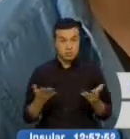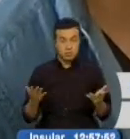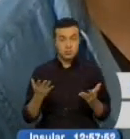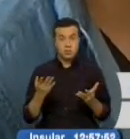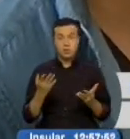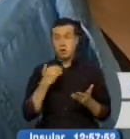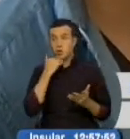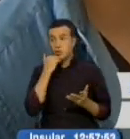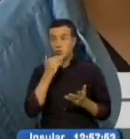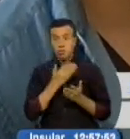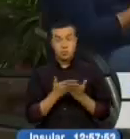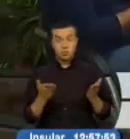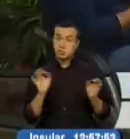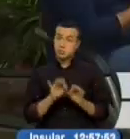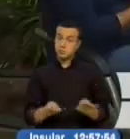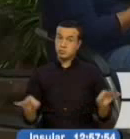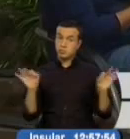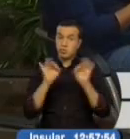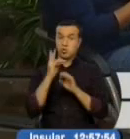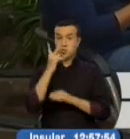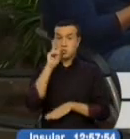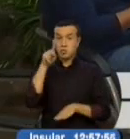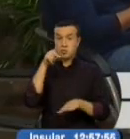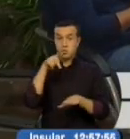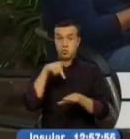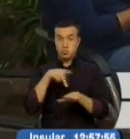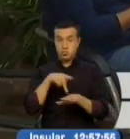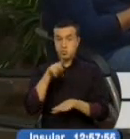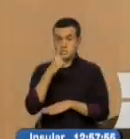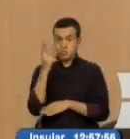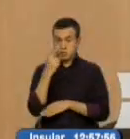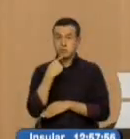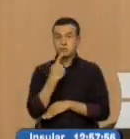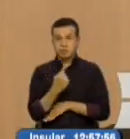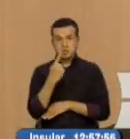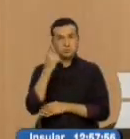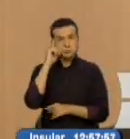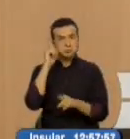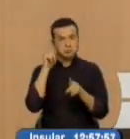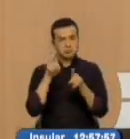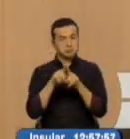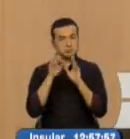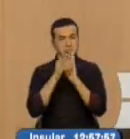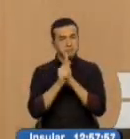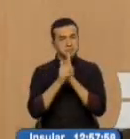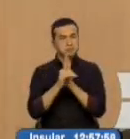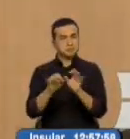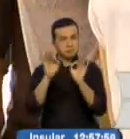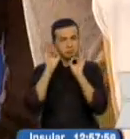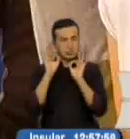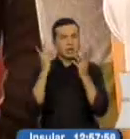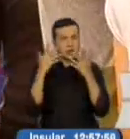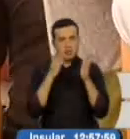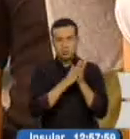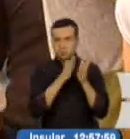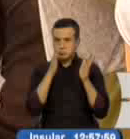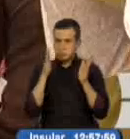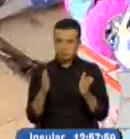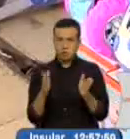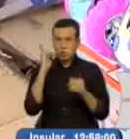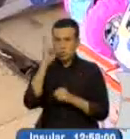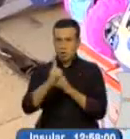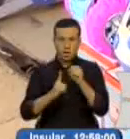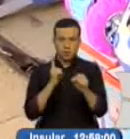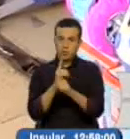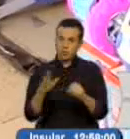consumir cualquier otro producto que yo quiera. 2 analistas económicos coinciden en que la decisión resulta acertada, ya que cumple con la temporalidad